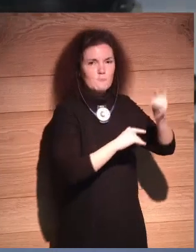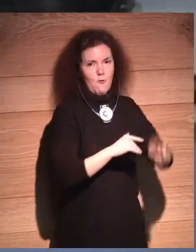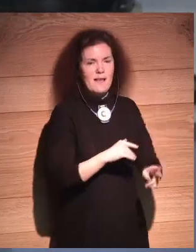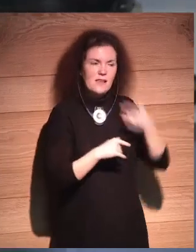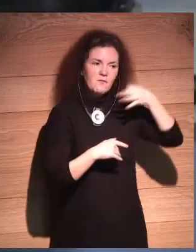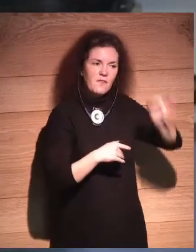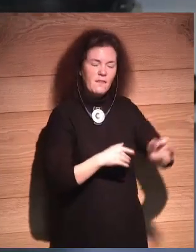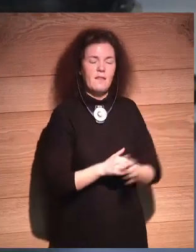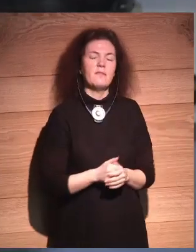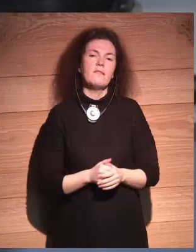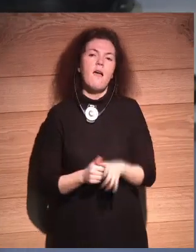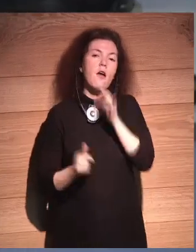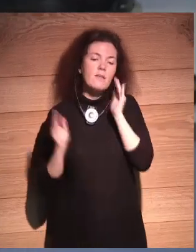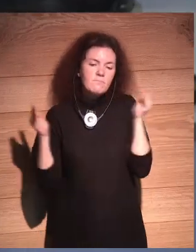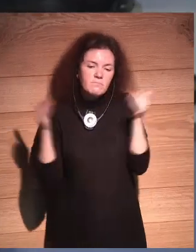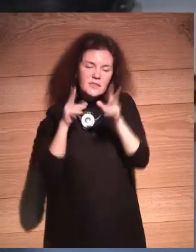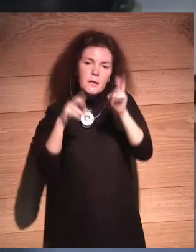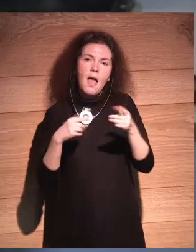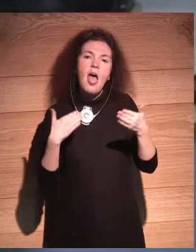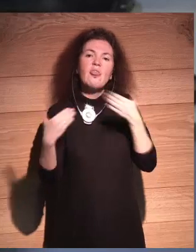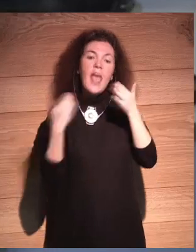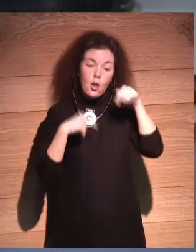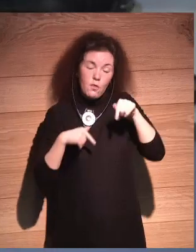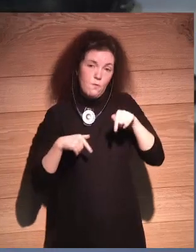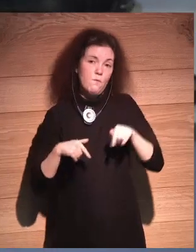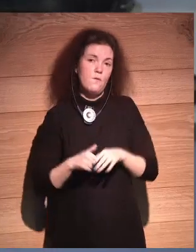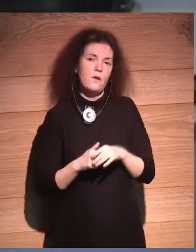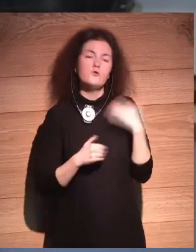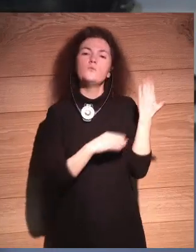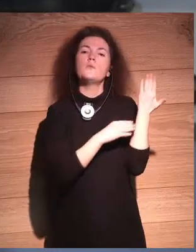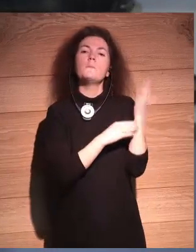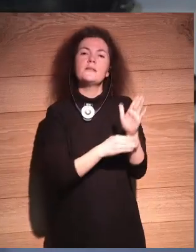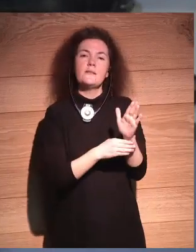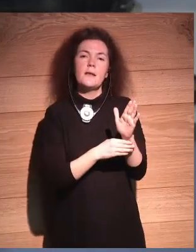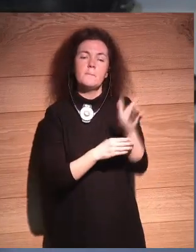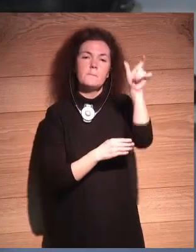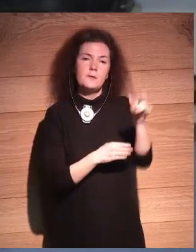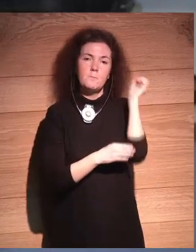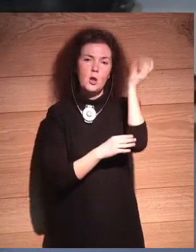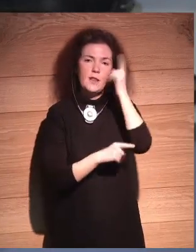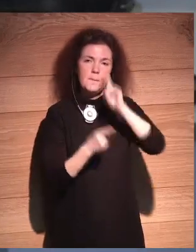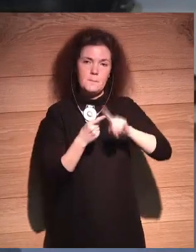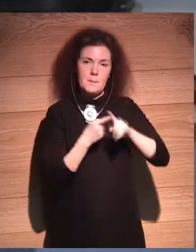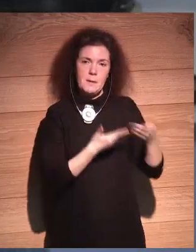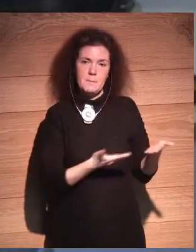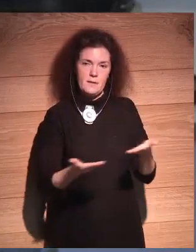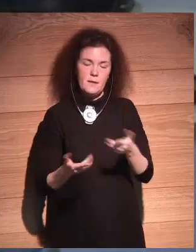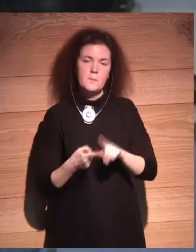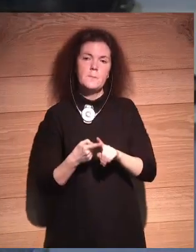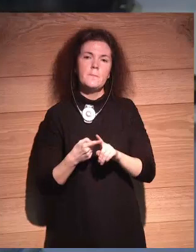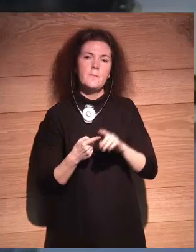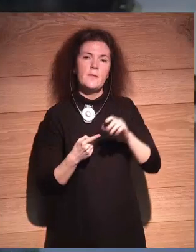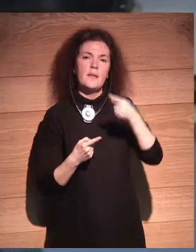en el diálogo de hoy, voy a presentar al primer invitado, que